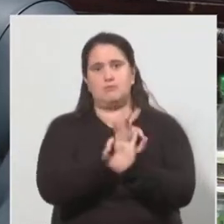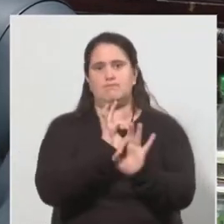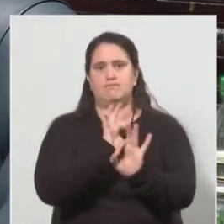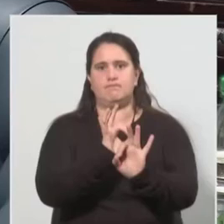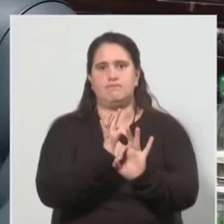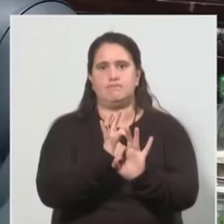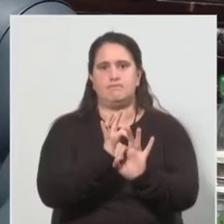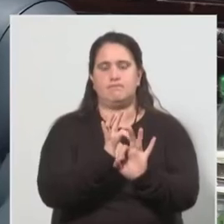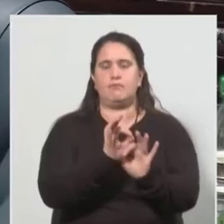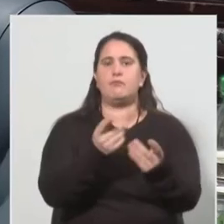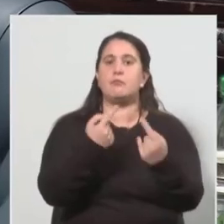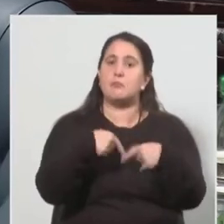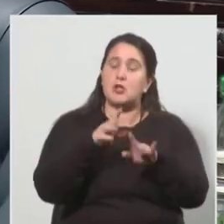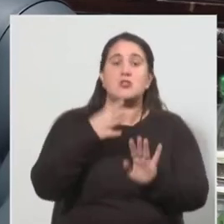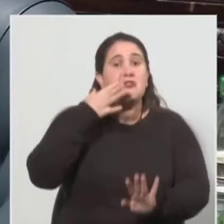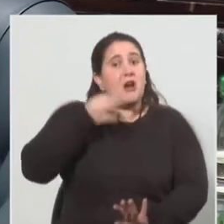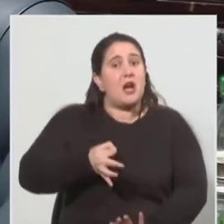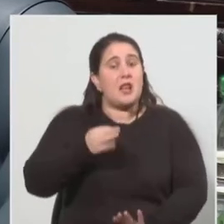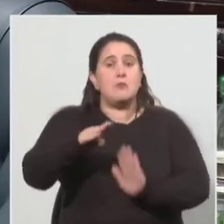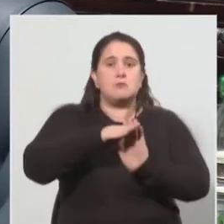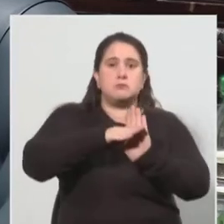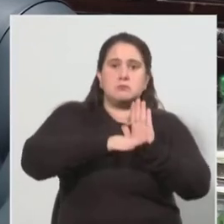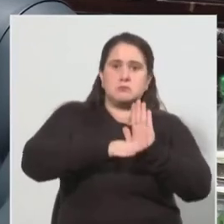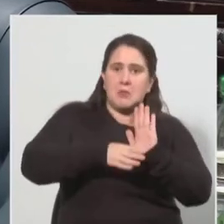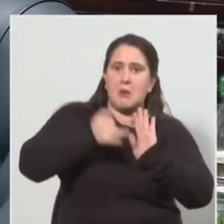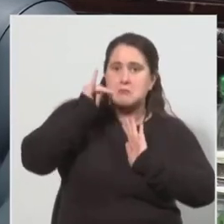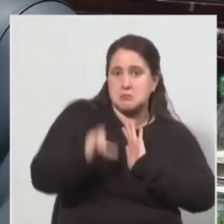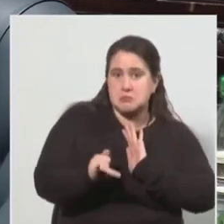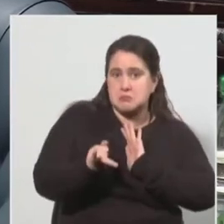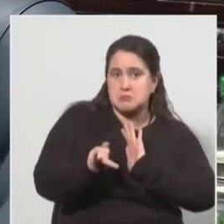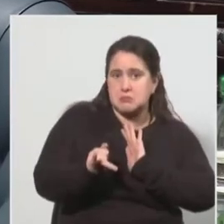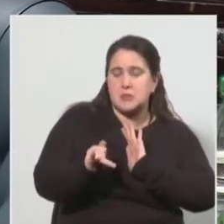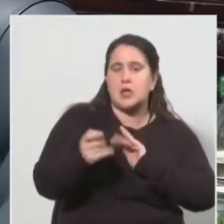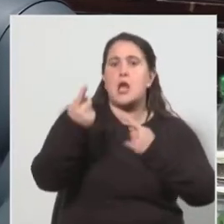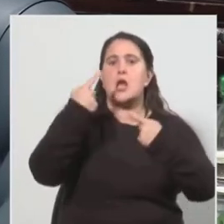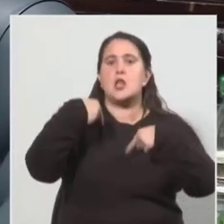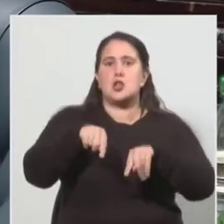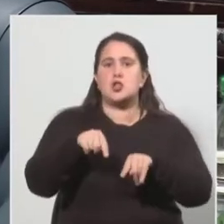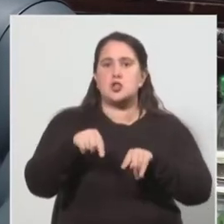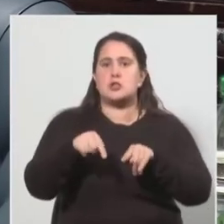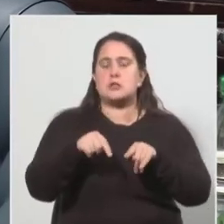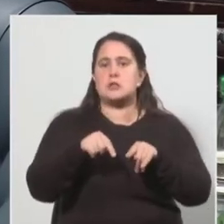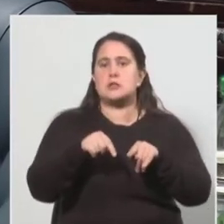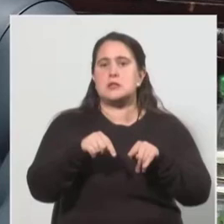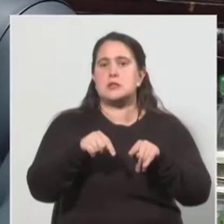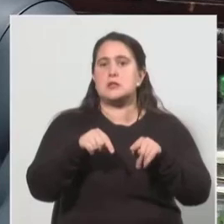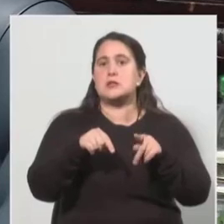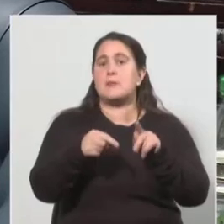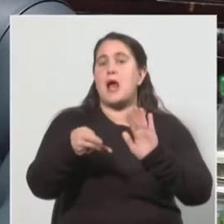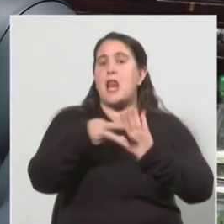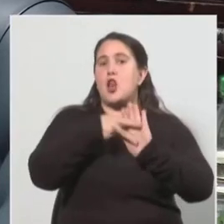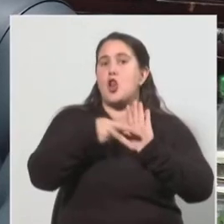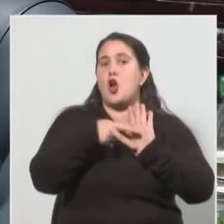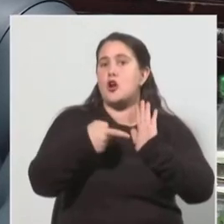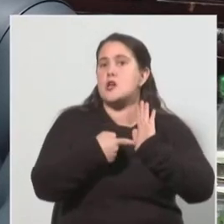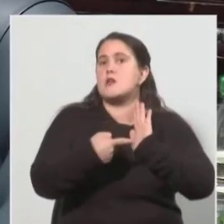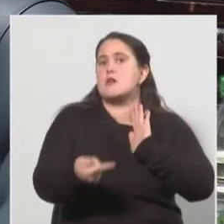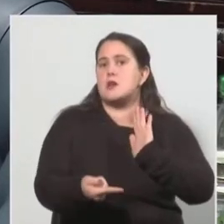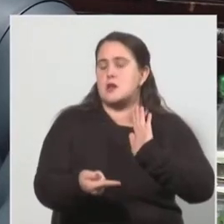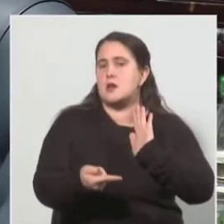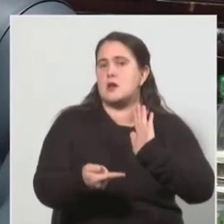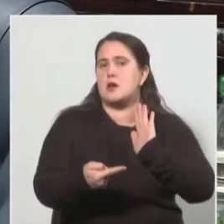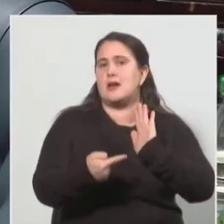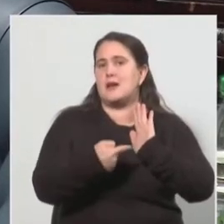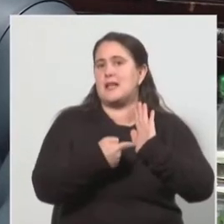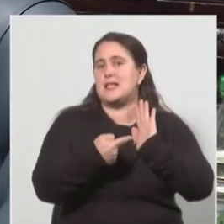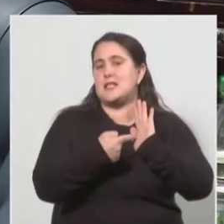hablando. Ahora, si es verdad que los requisitos se cumplían, entonces la letra de la normativa